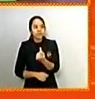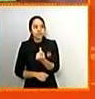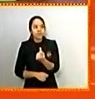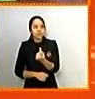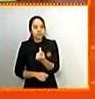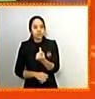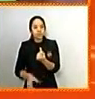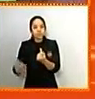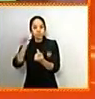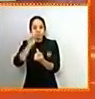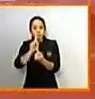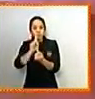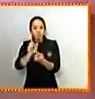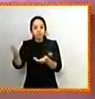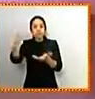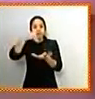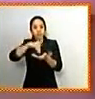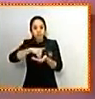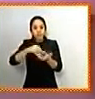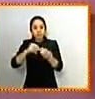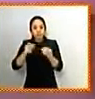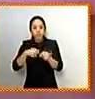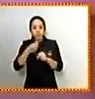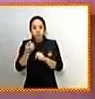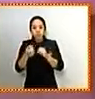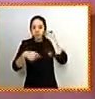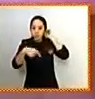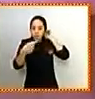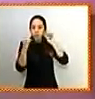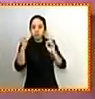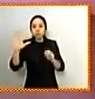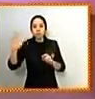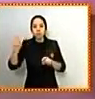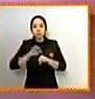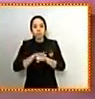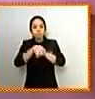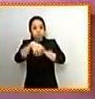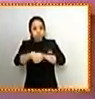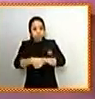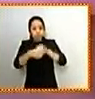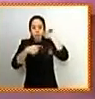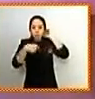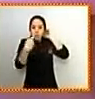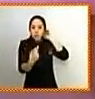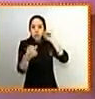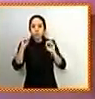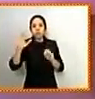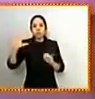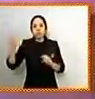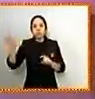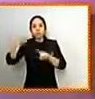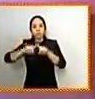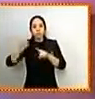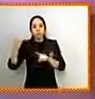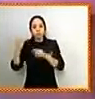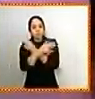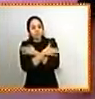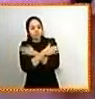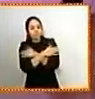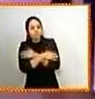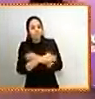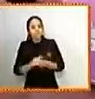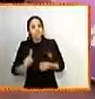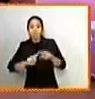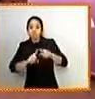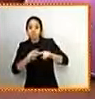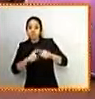Y ese es el 1. Reitero el número ganador para la liga 05 embarazada y para más 1, 05 más 1. Felicidades. Monacas y